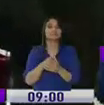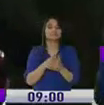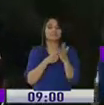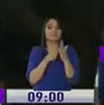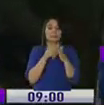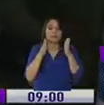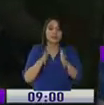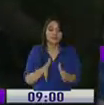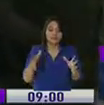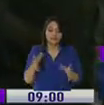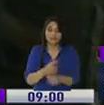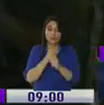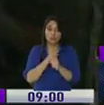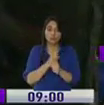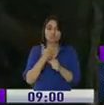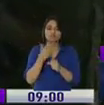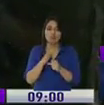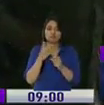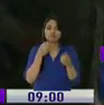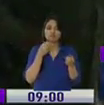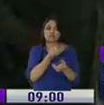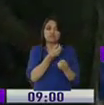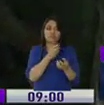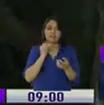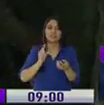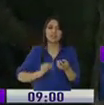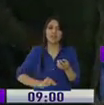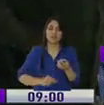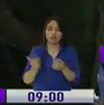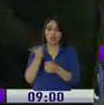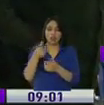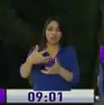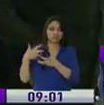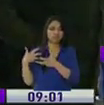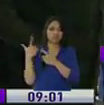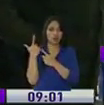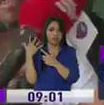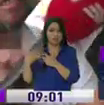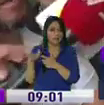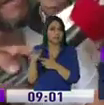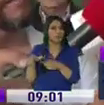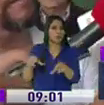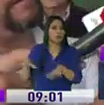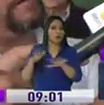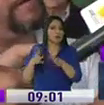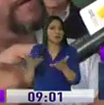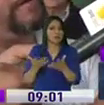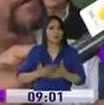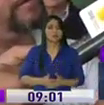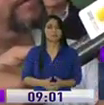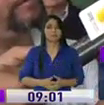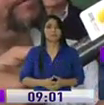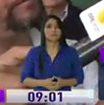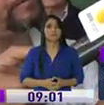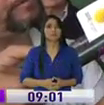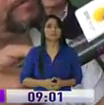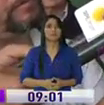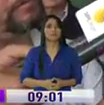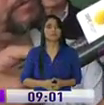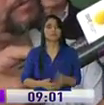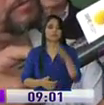Navas dio detalles del sitio donde los comuneros mantenían retenidos a los uniformados. Sí, mire, básicamente han estado en